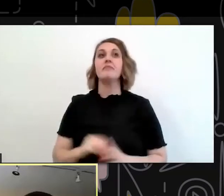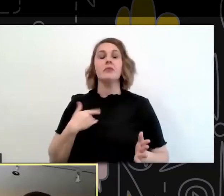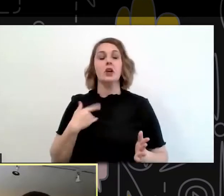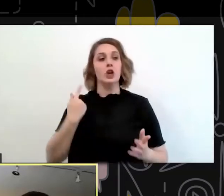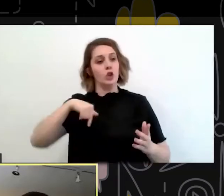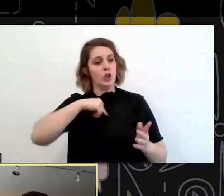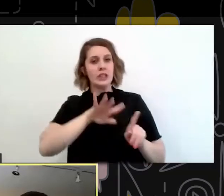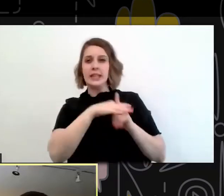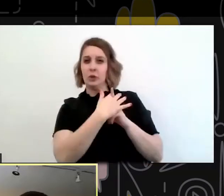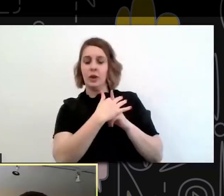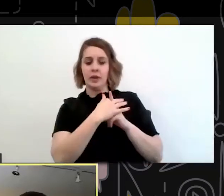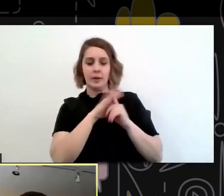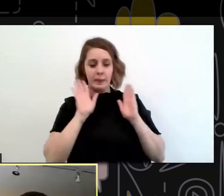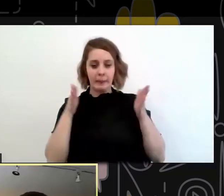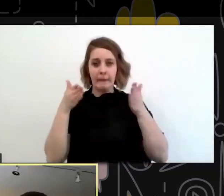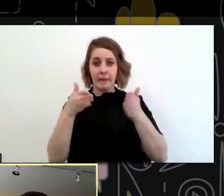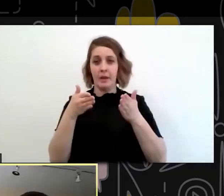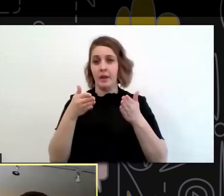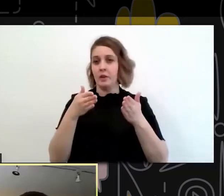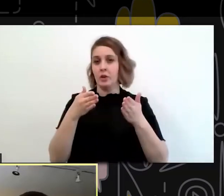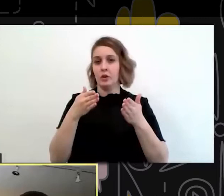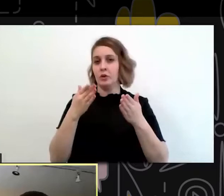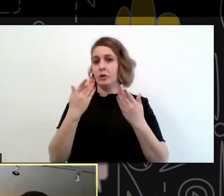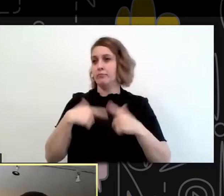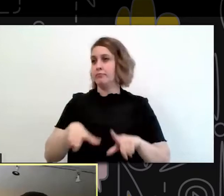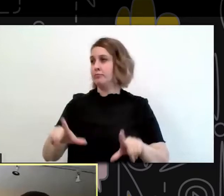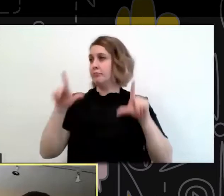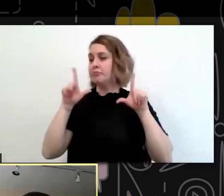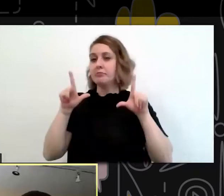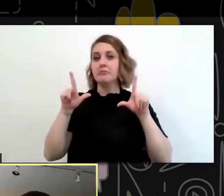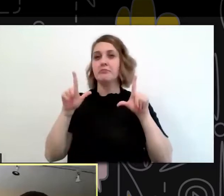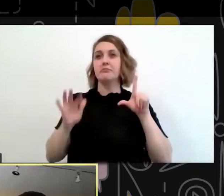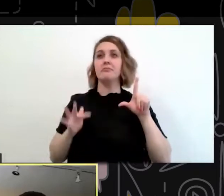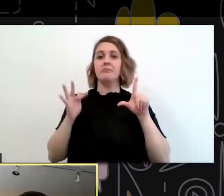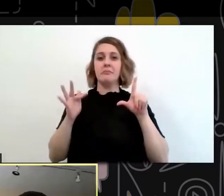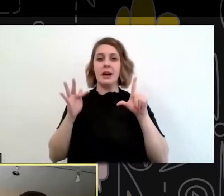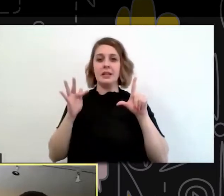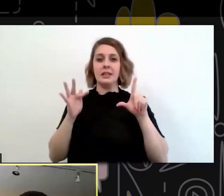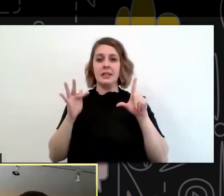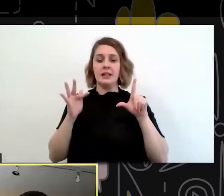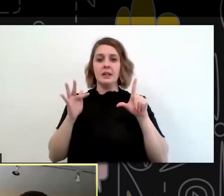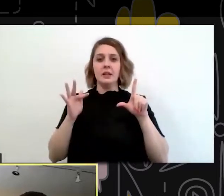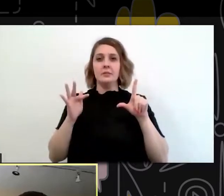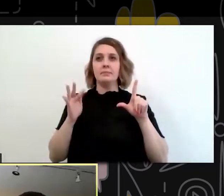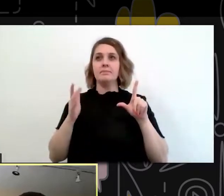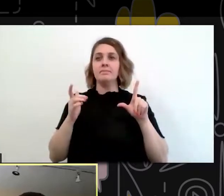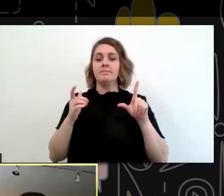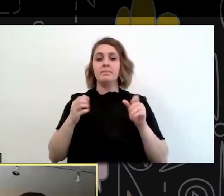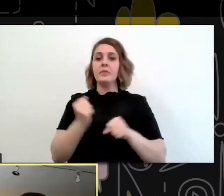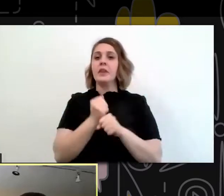nosotros la seña de identidad y un poco lo que da sentido a la labor